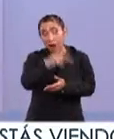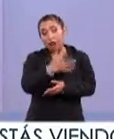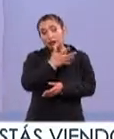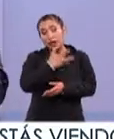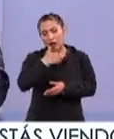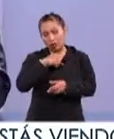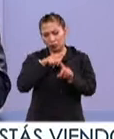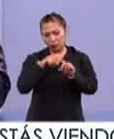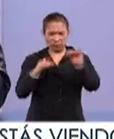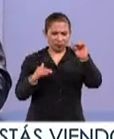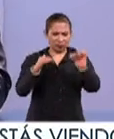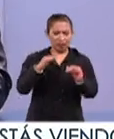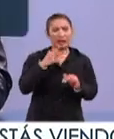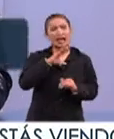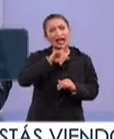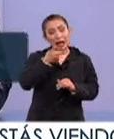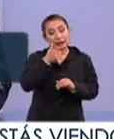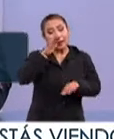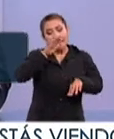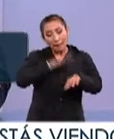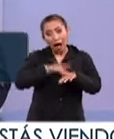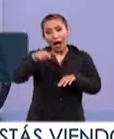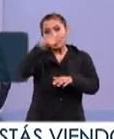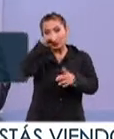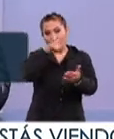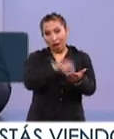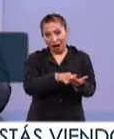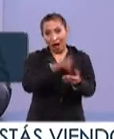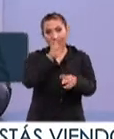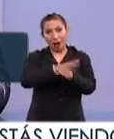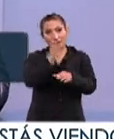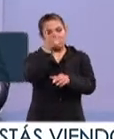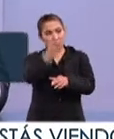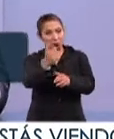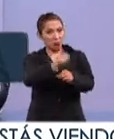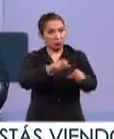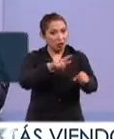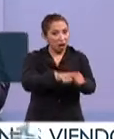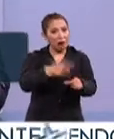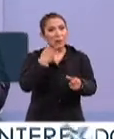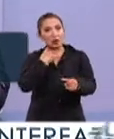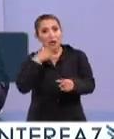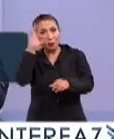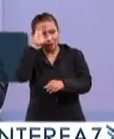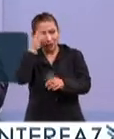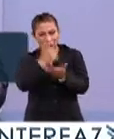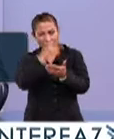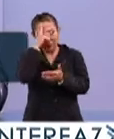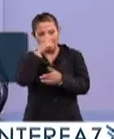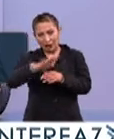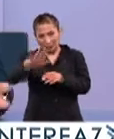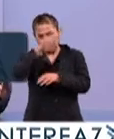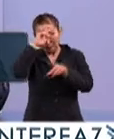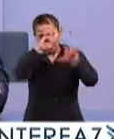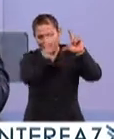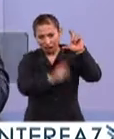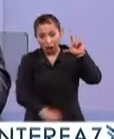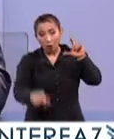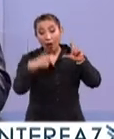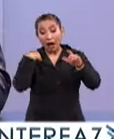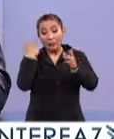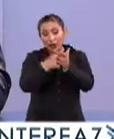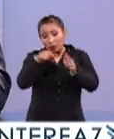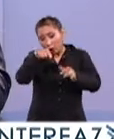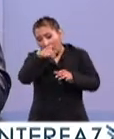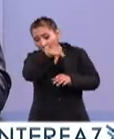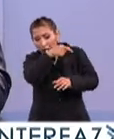estos contrastes, ¿no? A pesar de ser el mayor ente económico, social, político y cultural de la ciudad del país, al interior